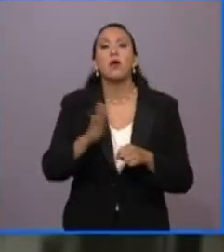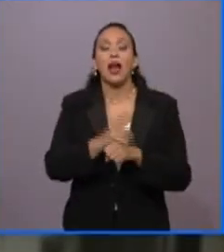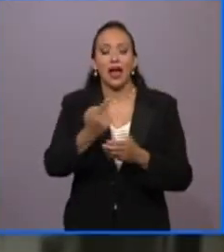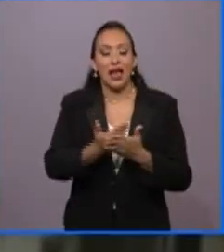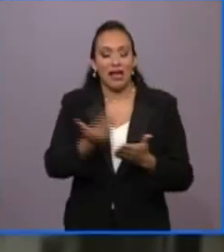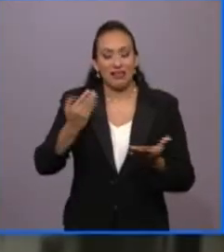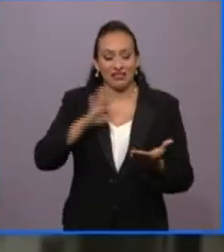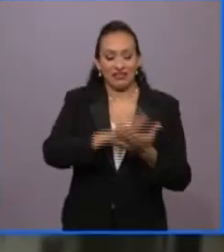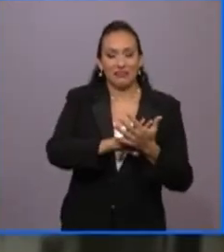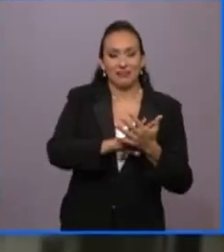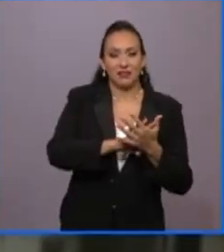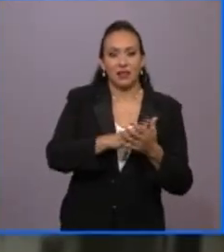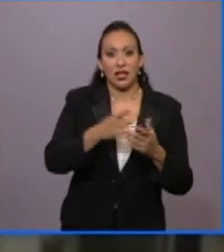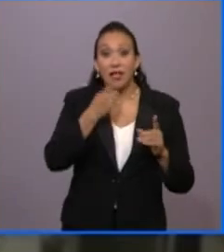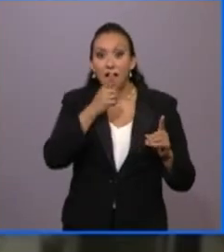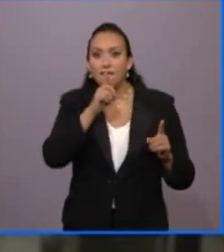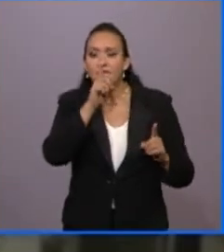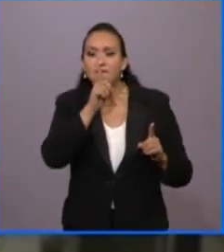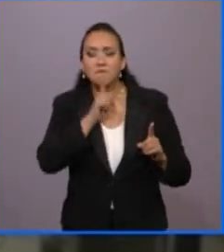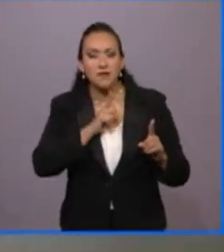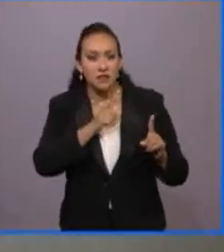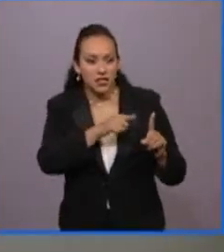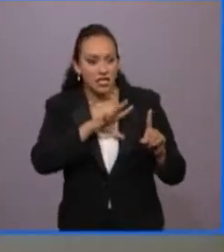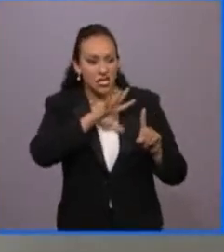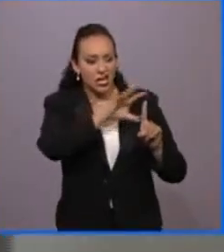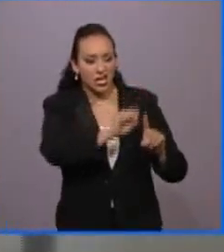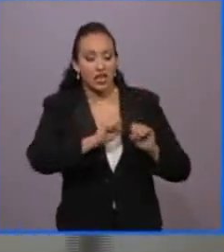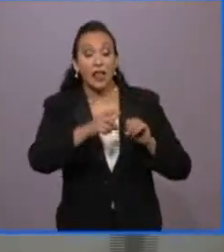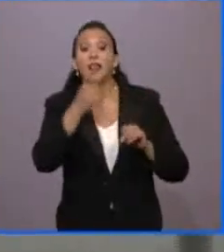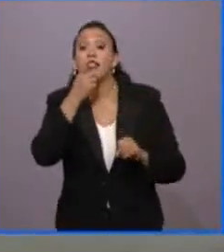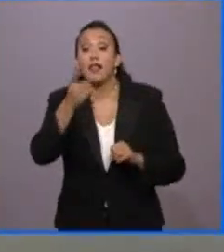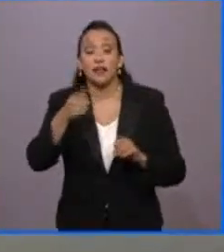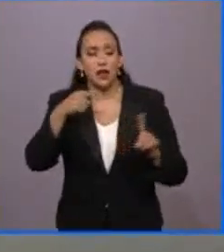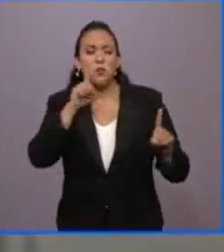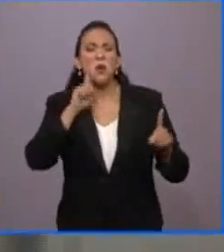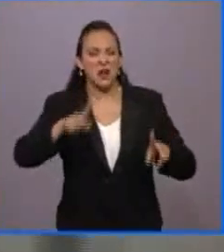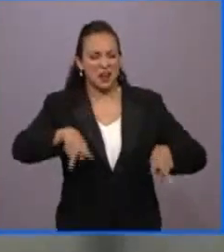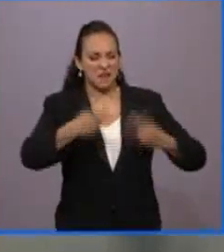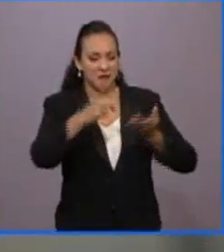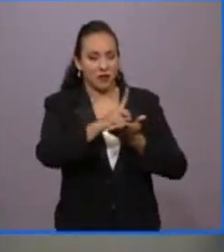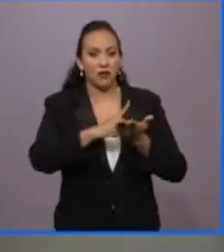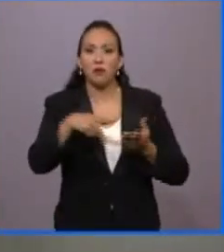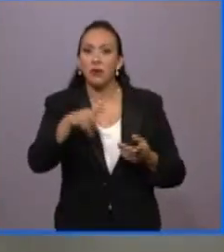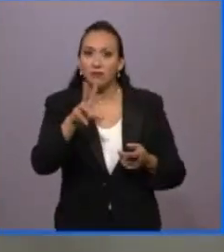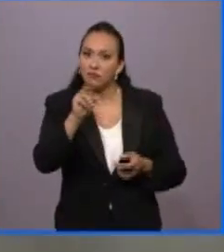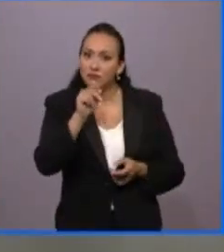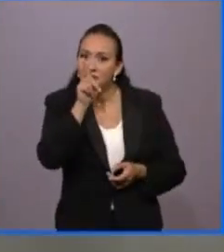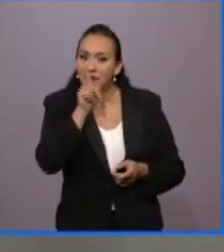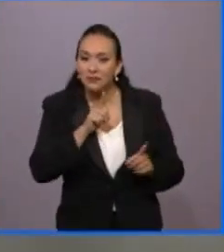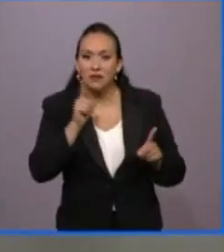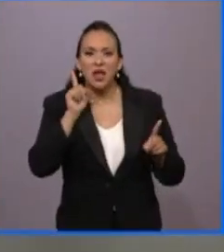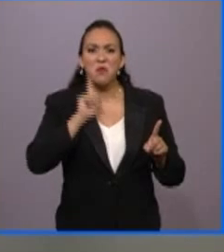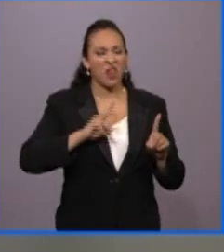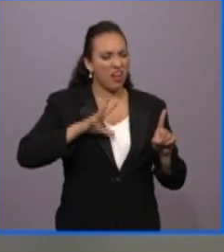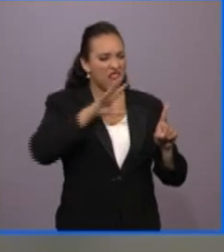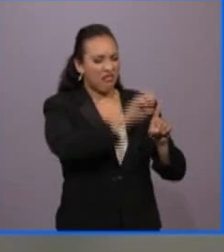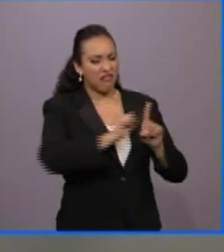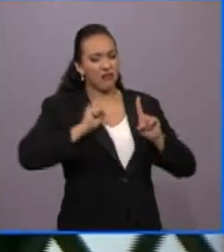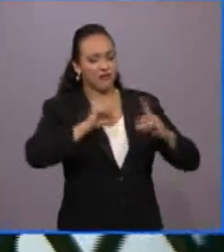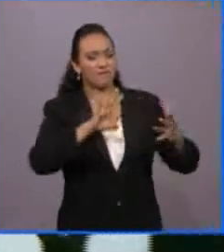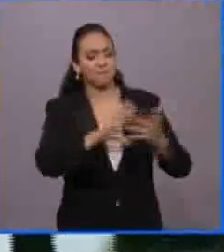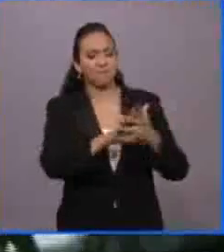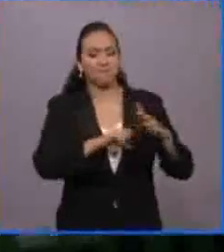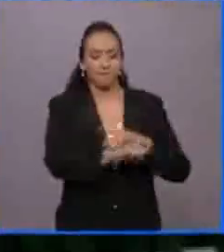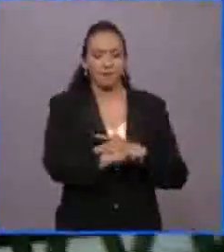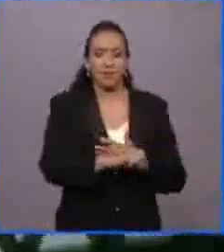prisión, acusada falsamente, se indica, del delito de venta de drogas. Luego de analizar su caso y coordinar la defensa legal,